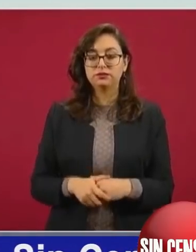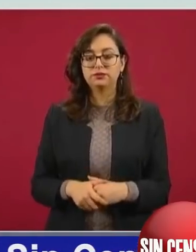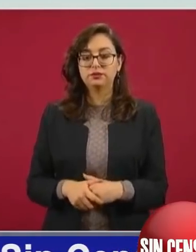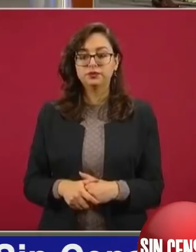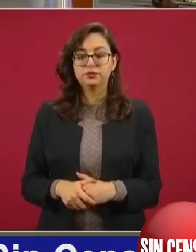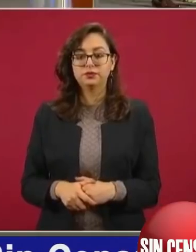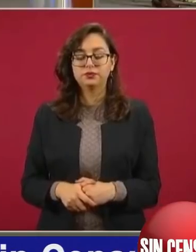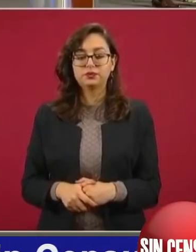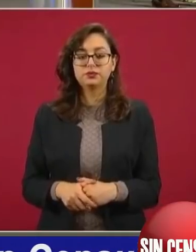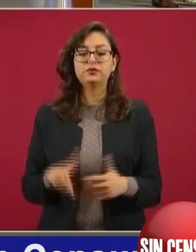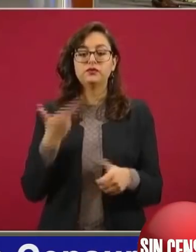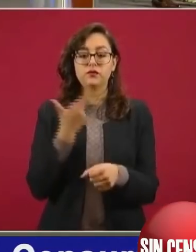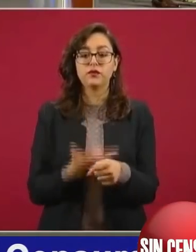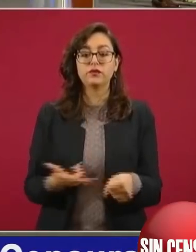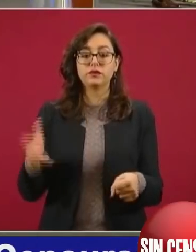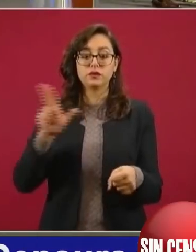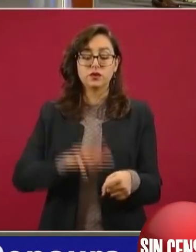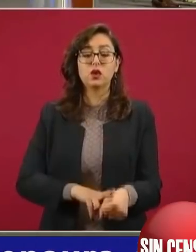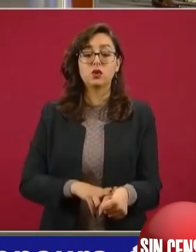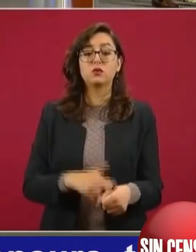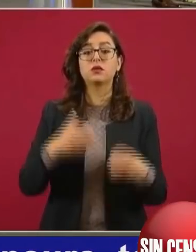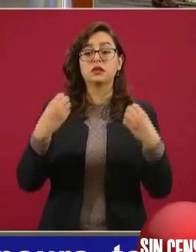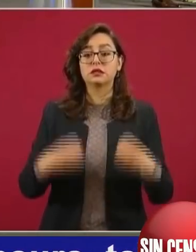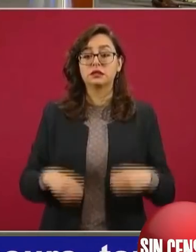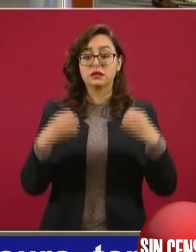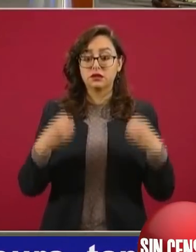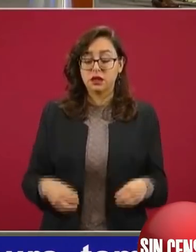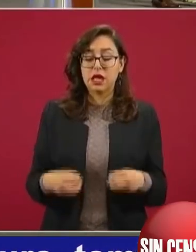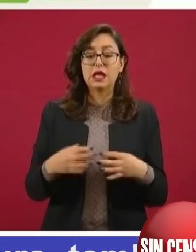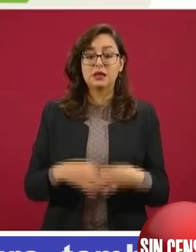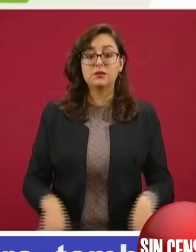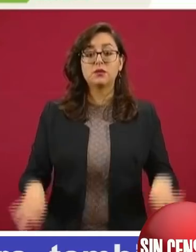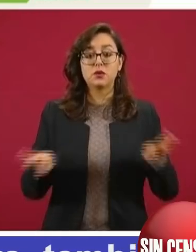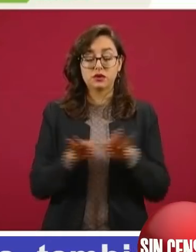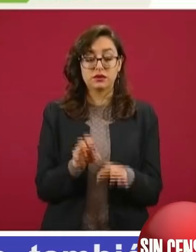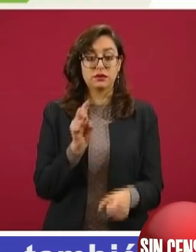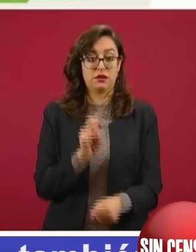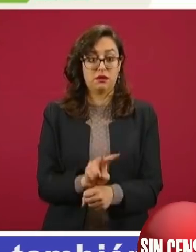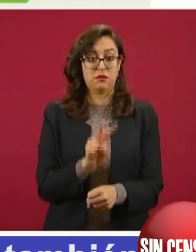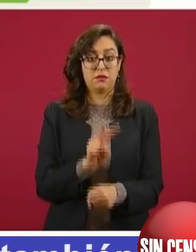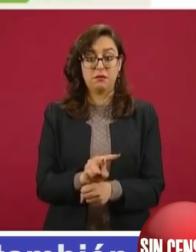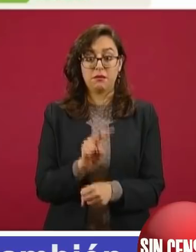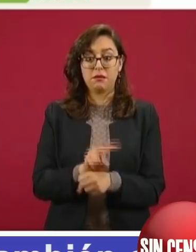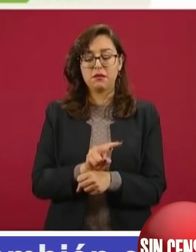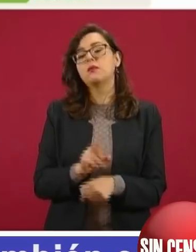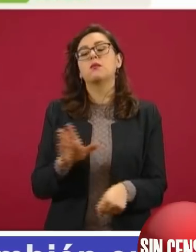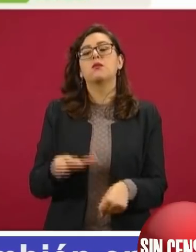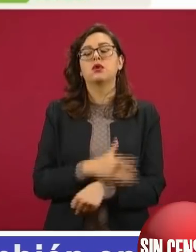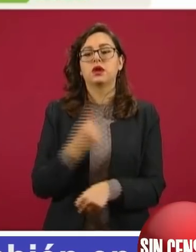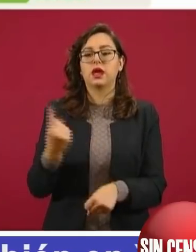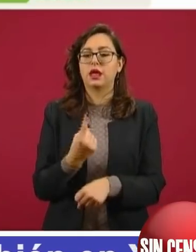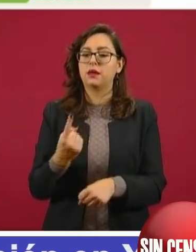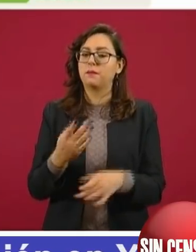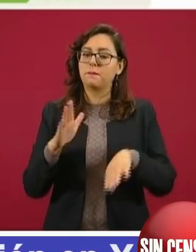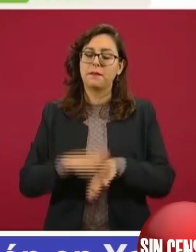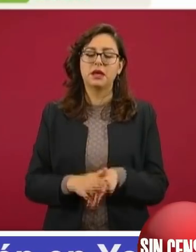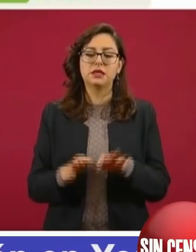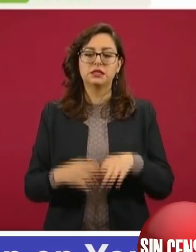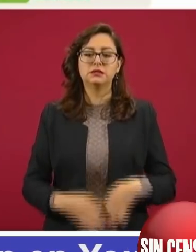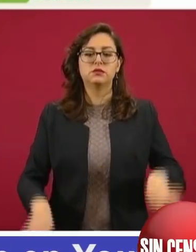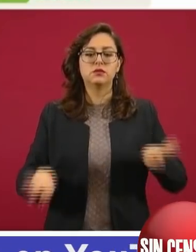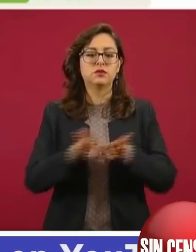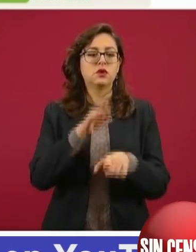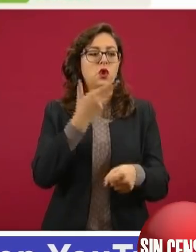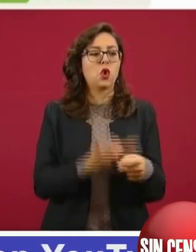en la ocupación hospitalaria, que es importante monitorear porque tenemos que asegurar que haya hospitales,